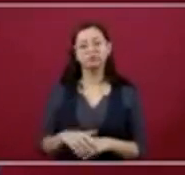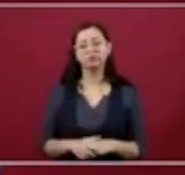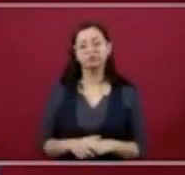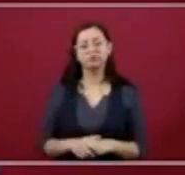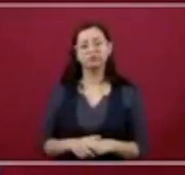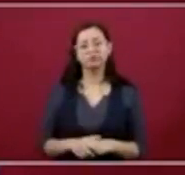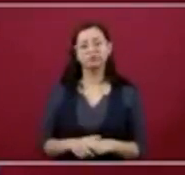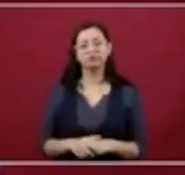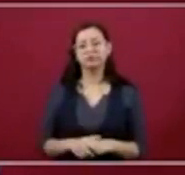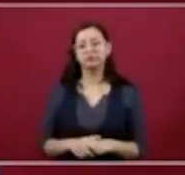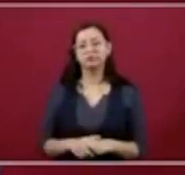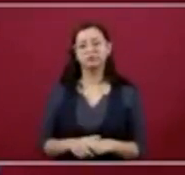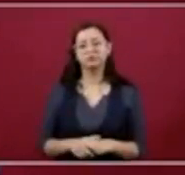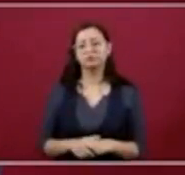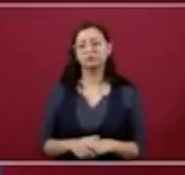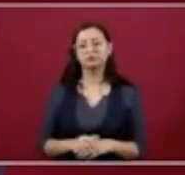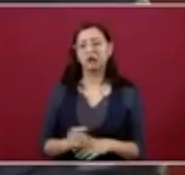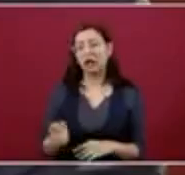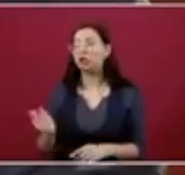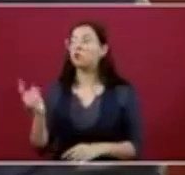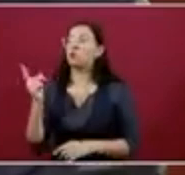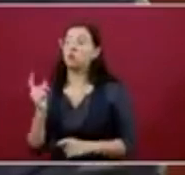íbamos a hacer ninguna excepción.